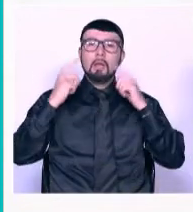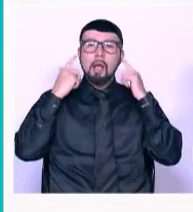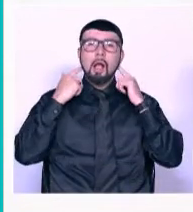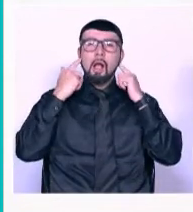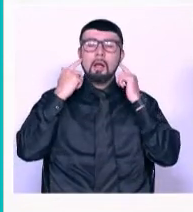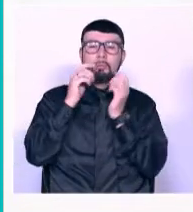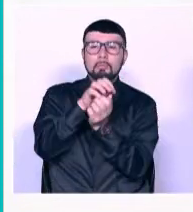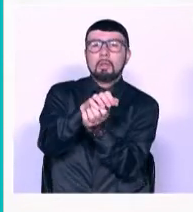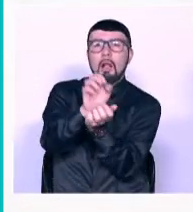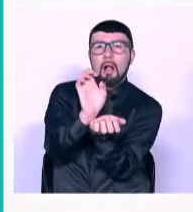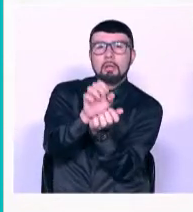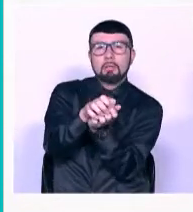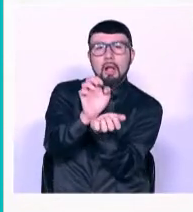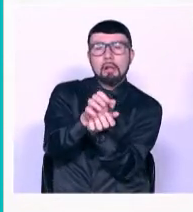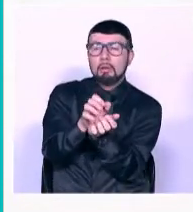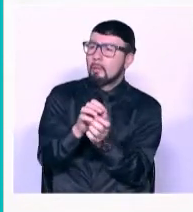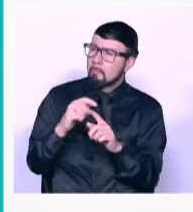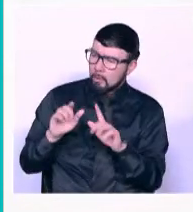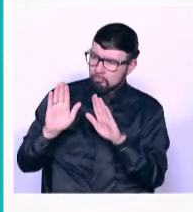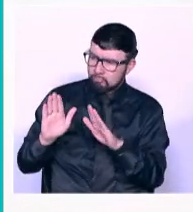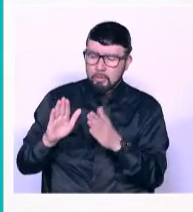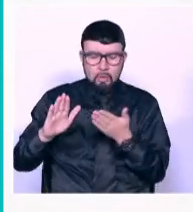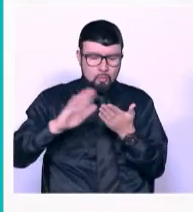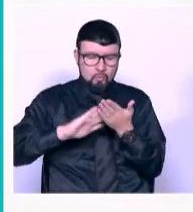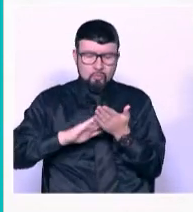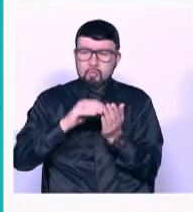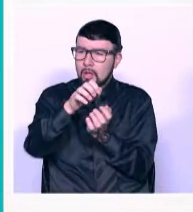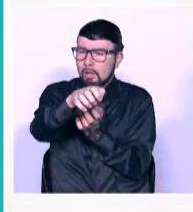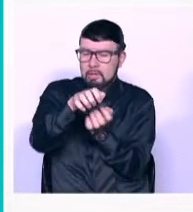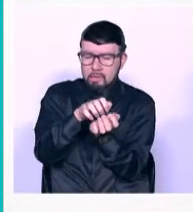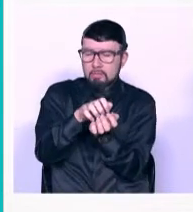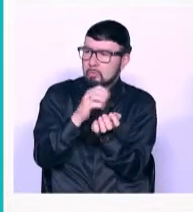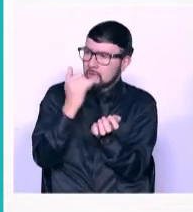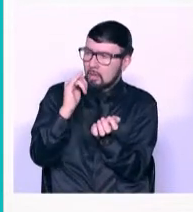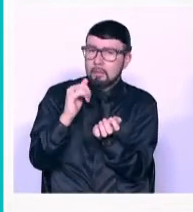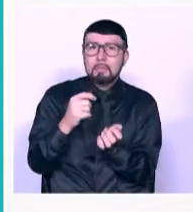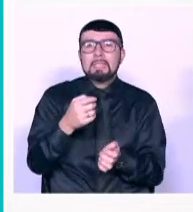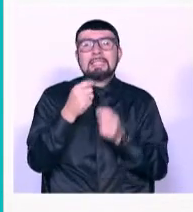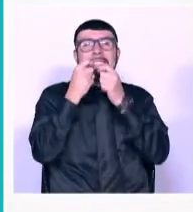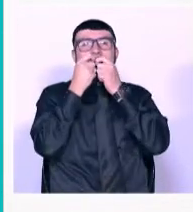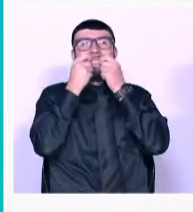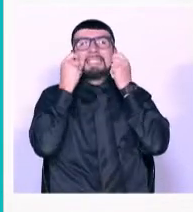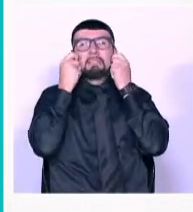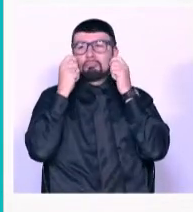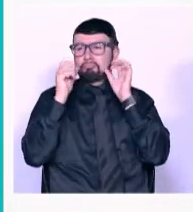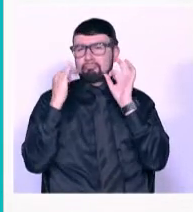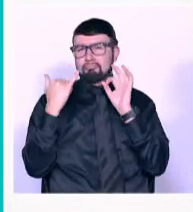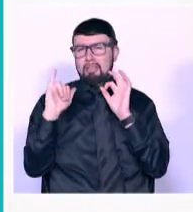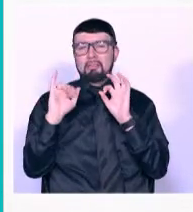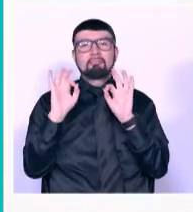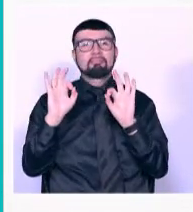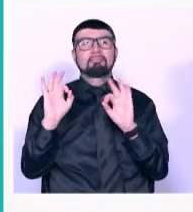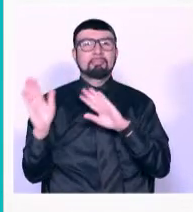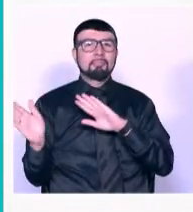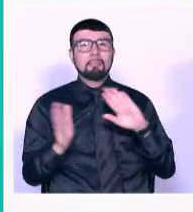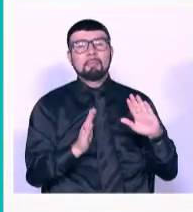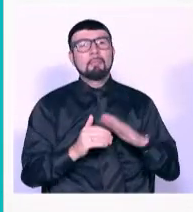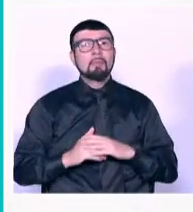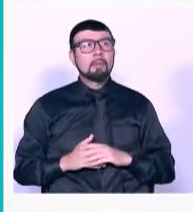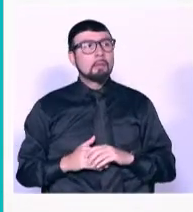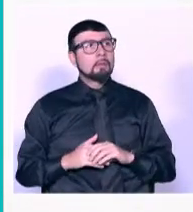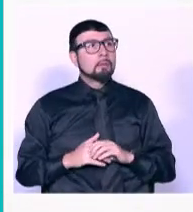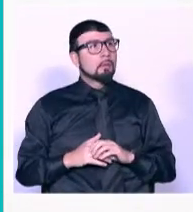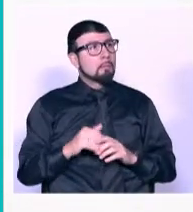pero nosotros le corregimos la mordida y ya la paciente simplemente con una ortodoncia ya quedó muy bien. Cuando el paciente tiene